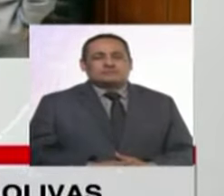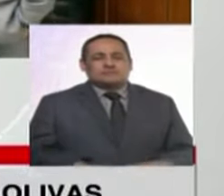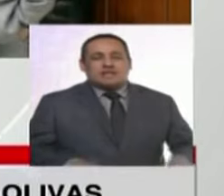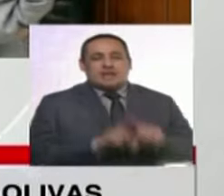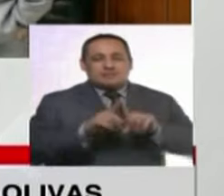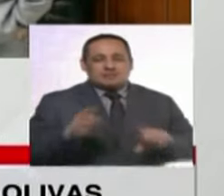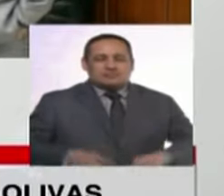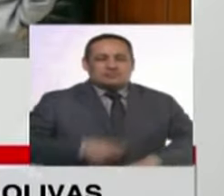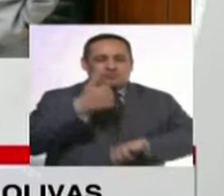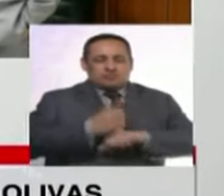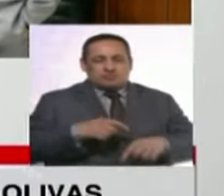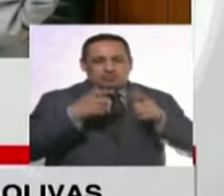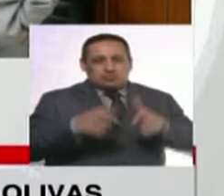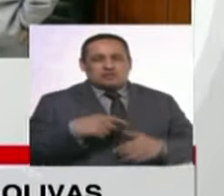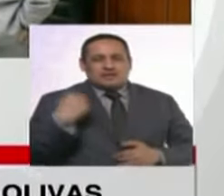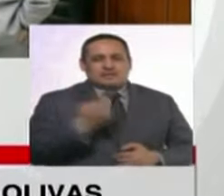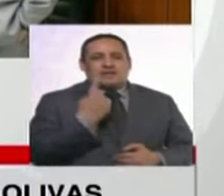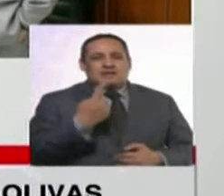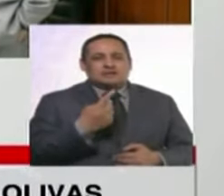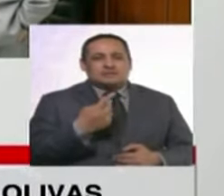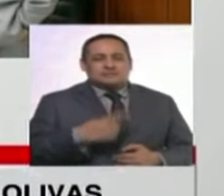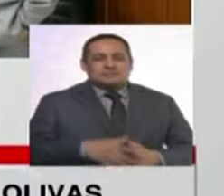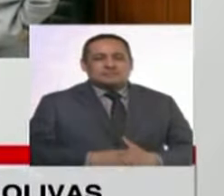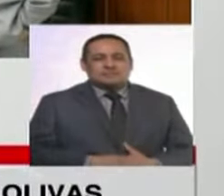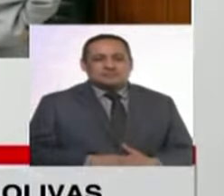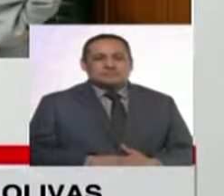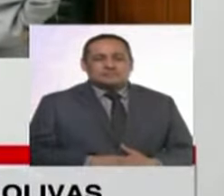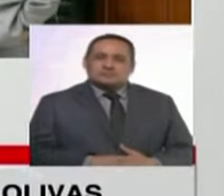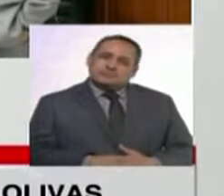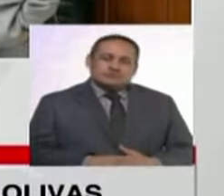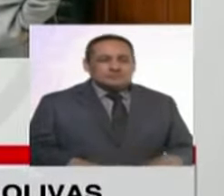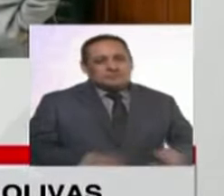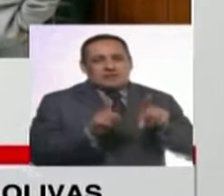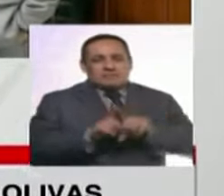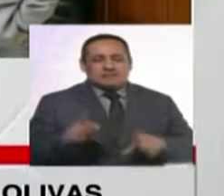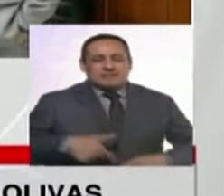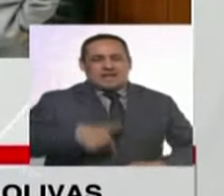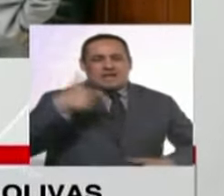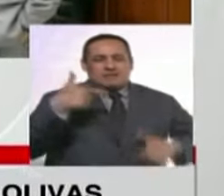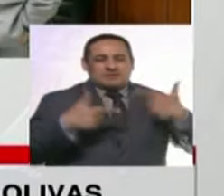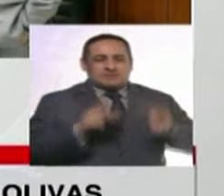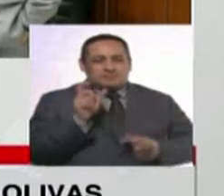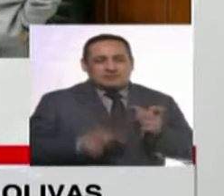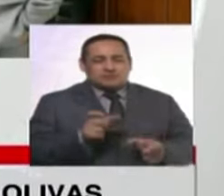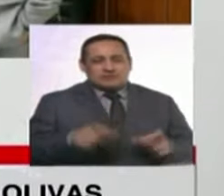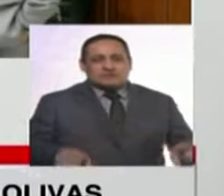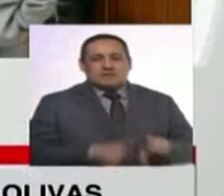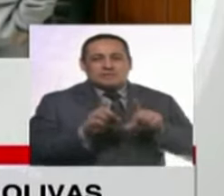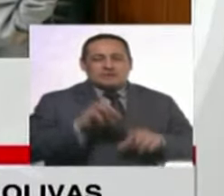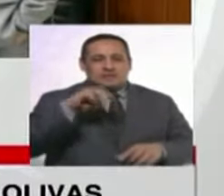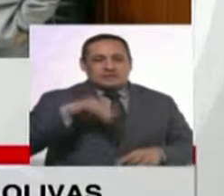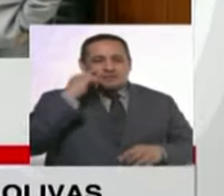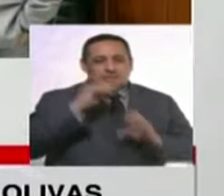la superintendencia nacional de armas y municiones de uso civil migraciones